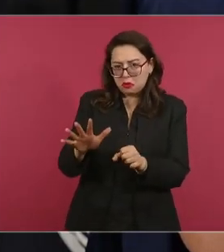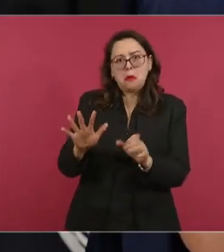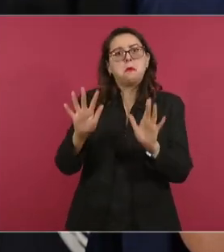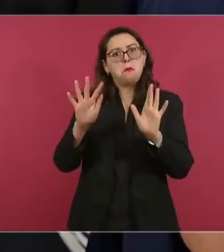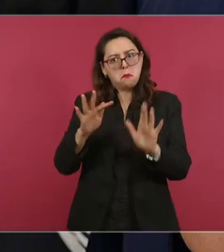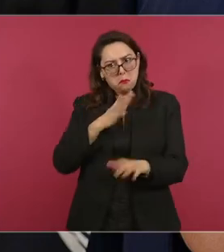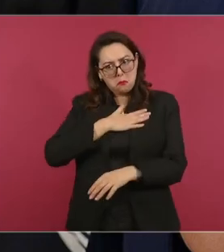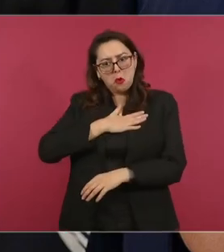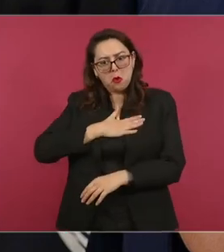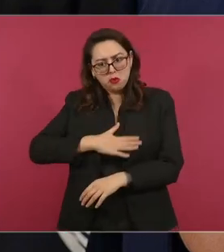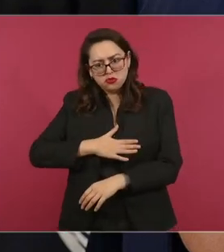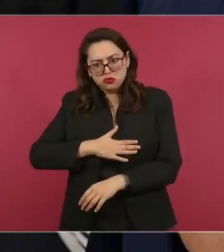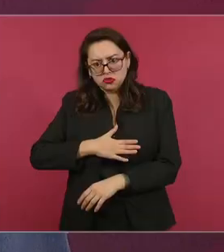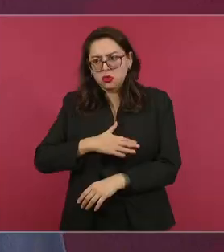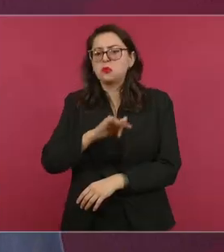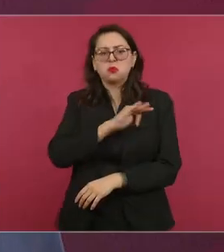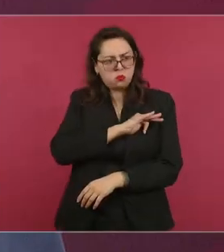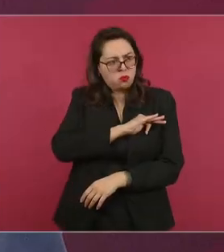como